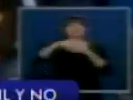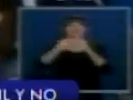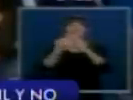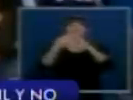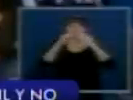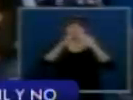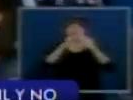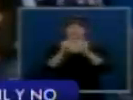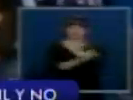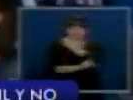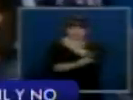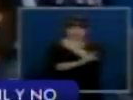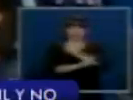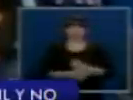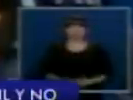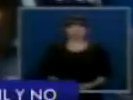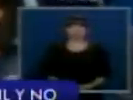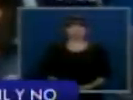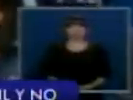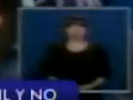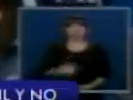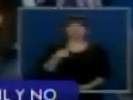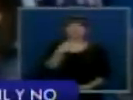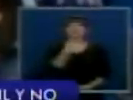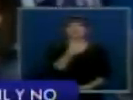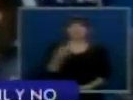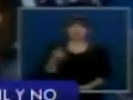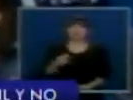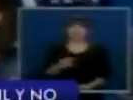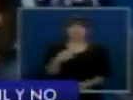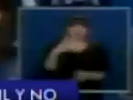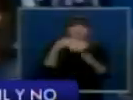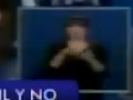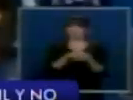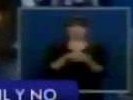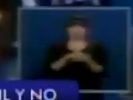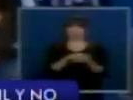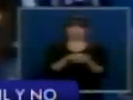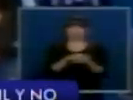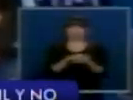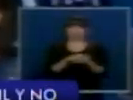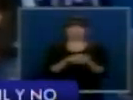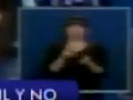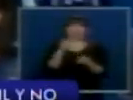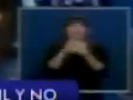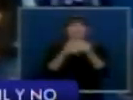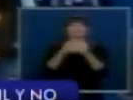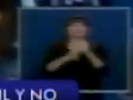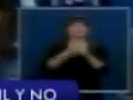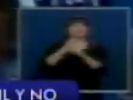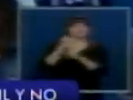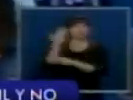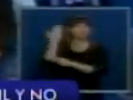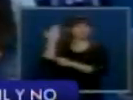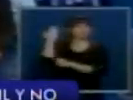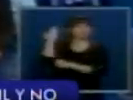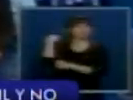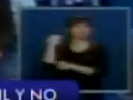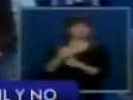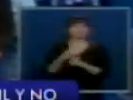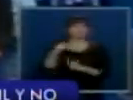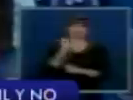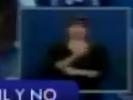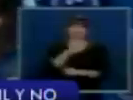la República. Lo digo sin rodeos. En las últimas décadas hemos sido